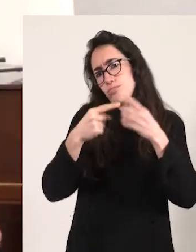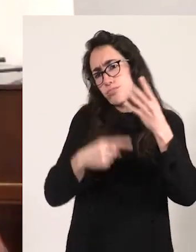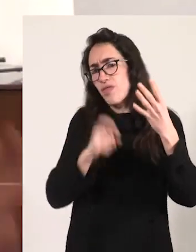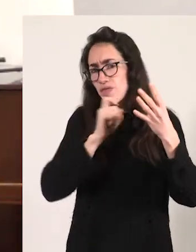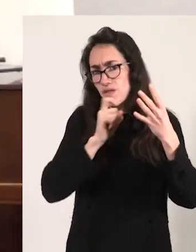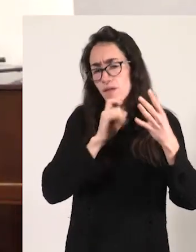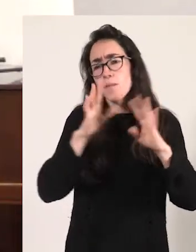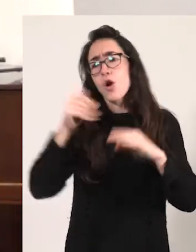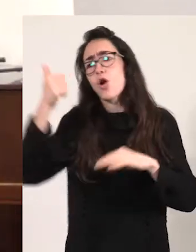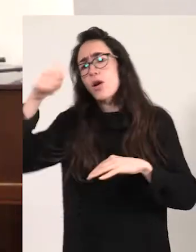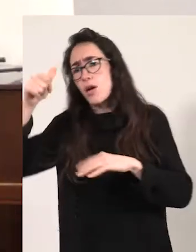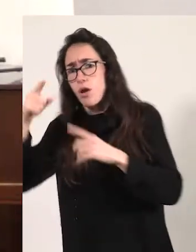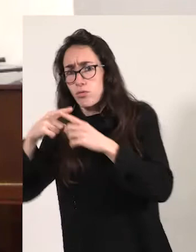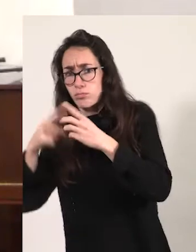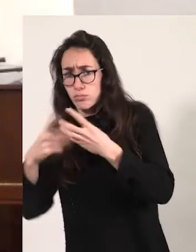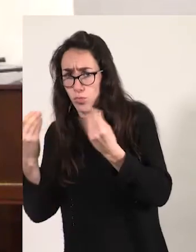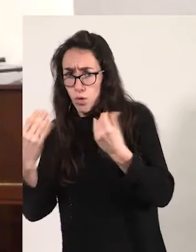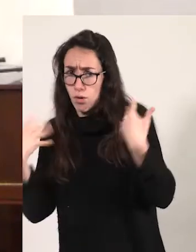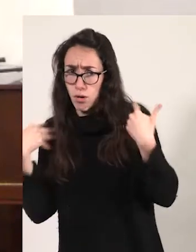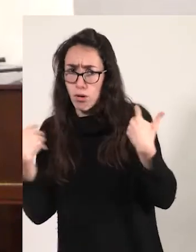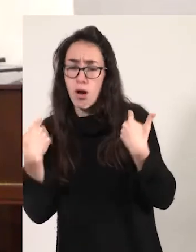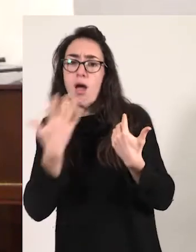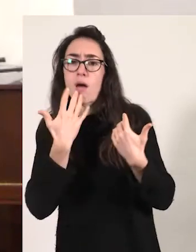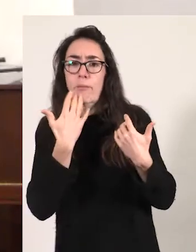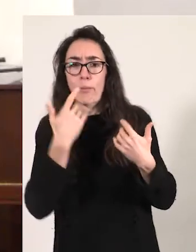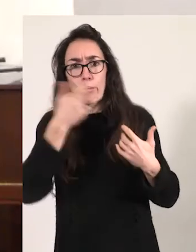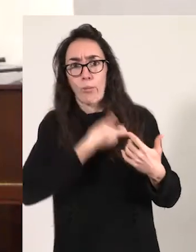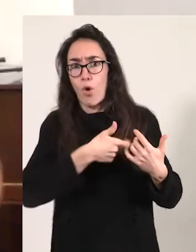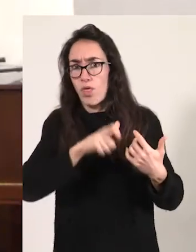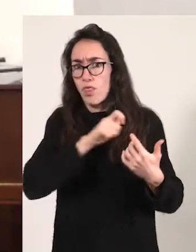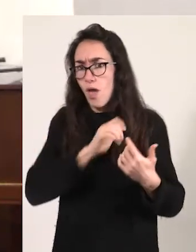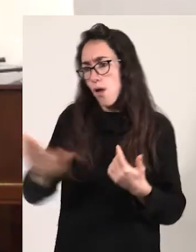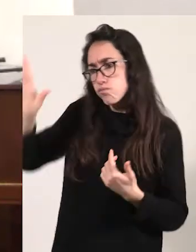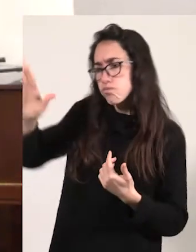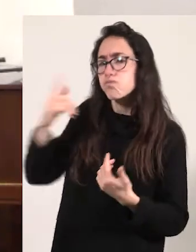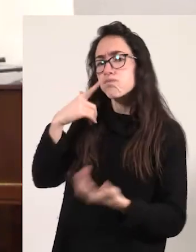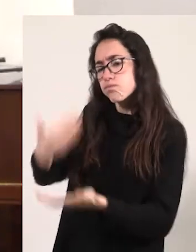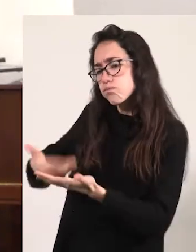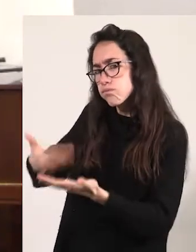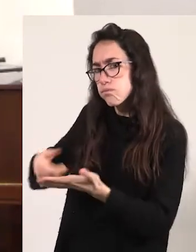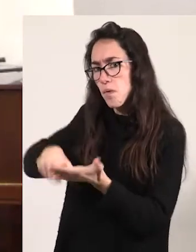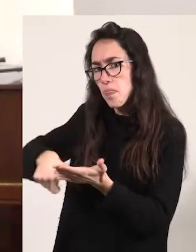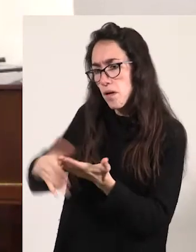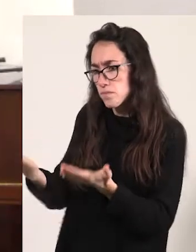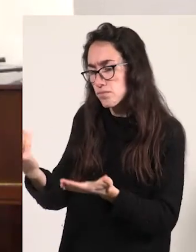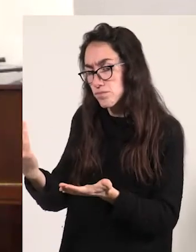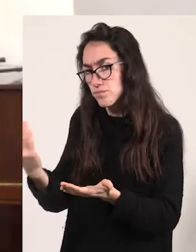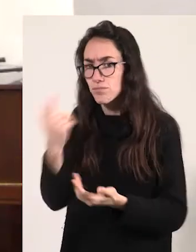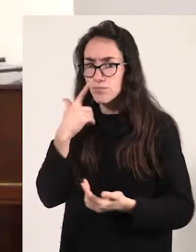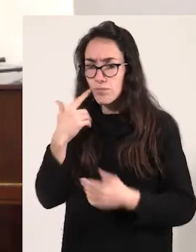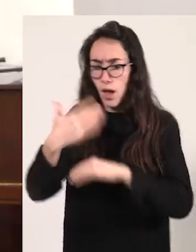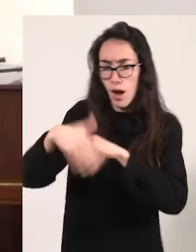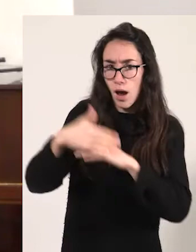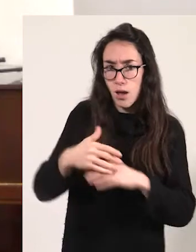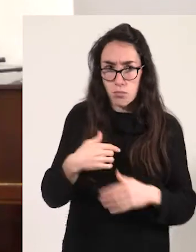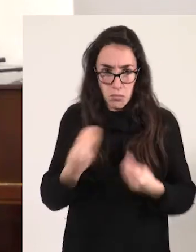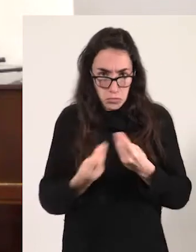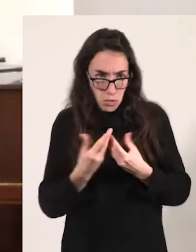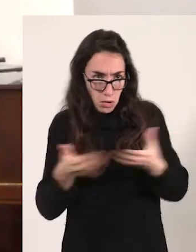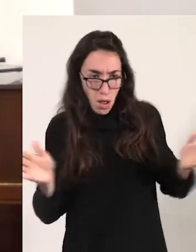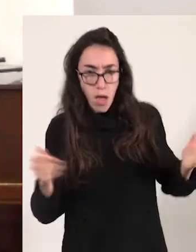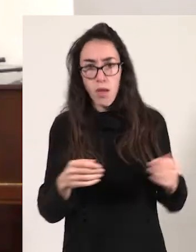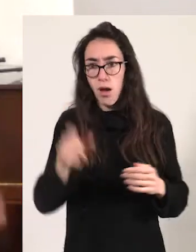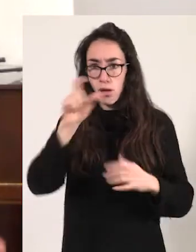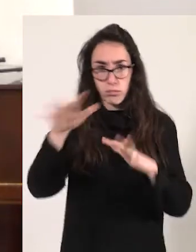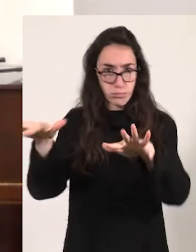muchos aspectos, en otros tantos son los hombres negros los que se llevan la peor parte, como en estas identificaciones, ¿no? Por perfil racial. Con lo que supone que vayas